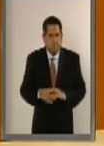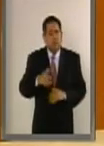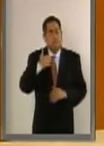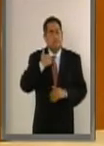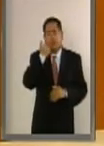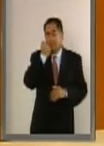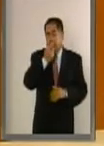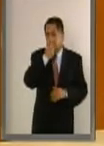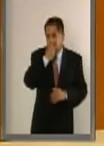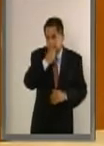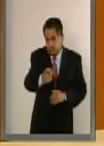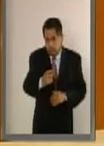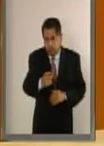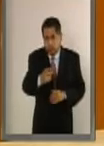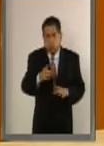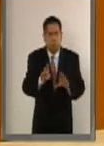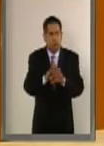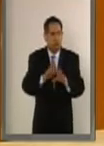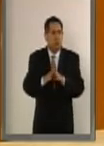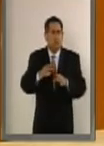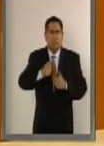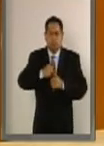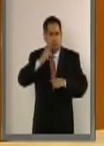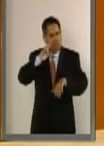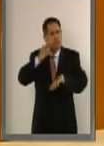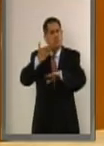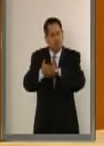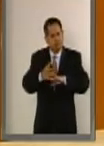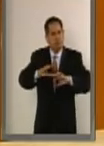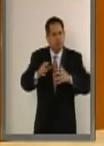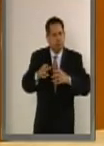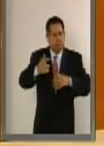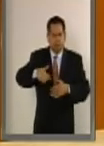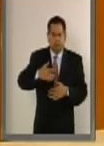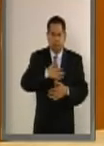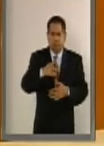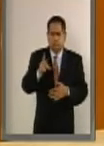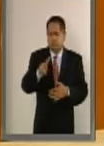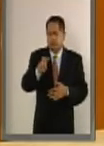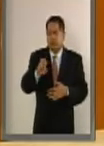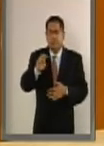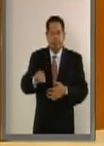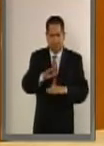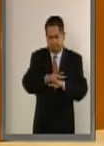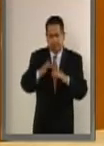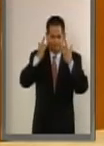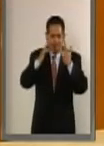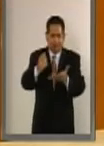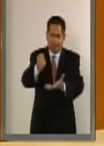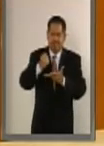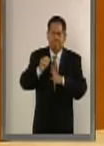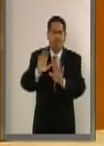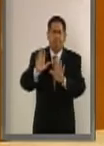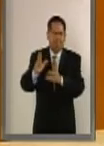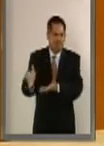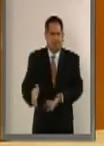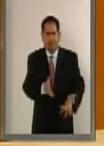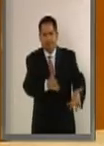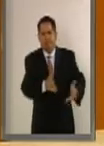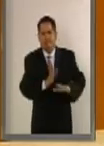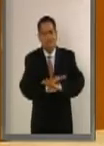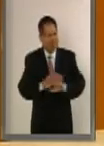manifestarlo, que de manera responsable en el Verde hemos renunciado a esos recursos y lo hemos